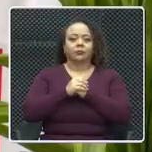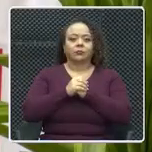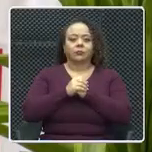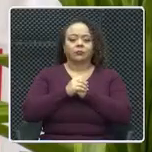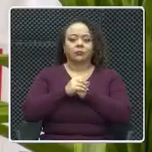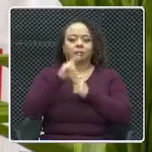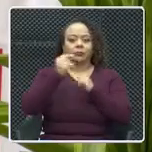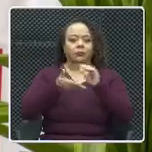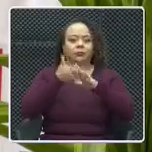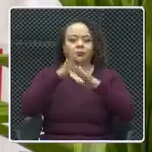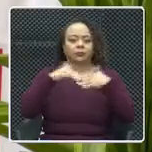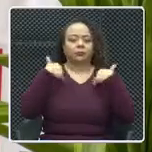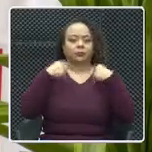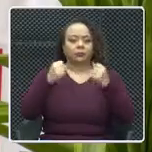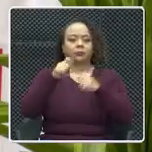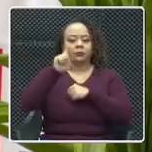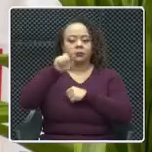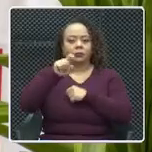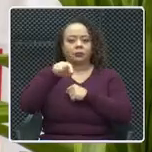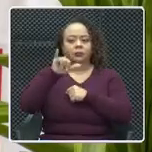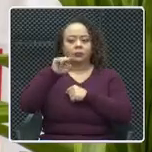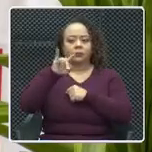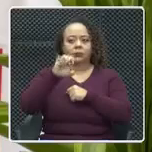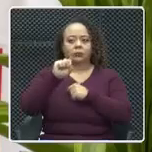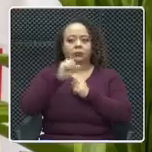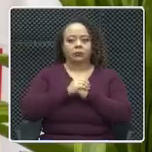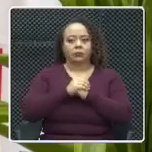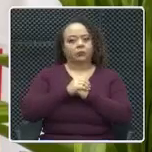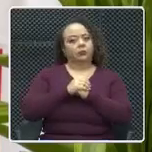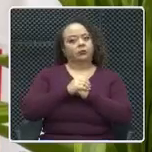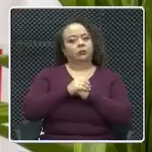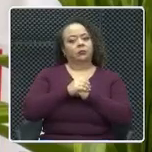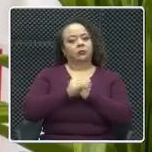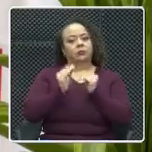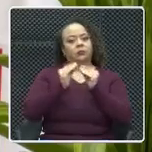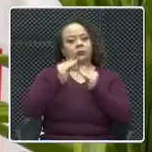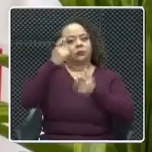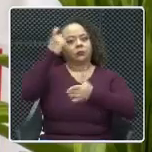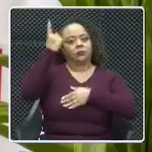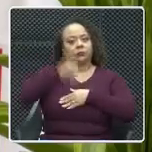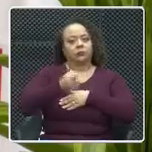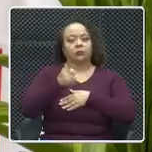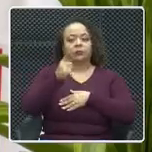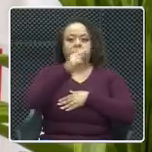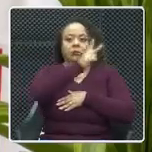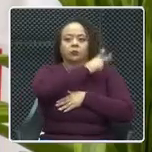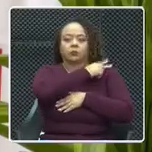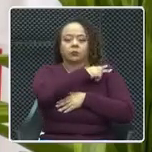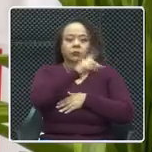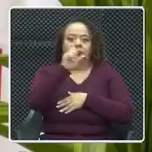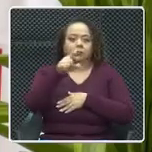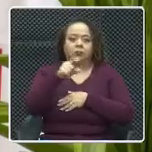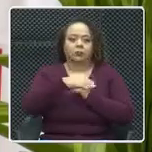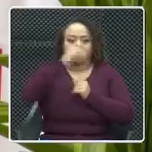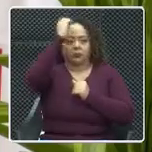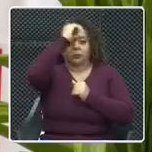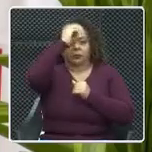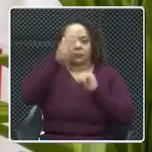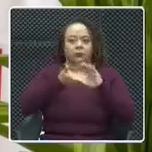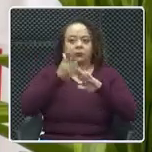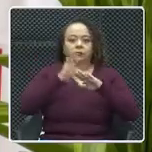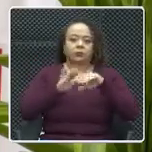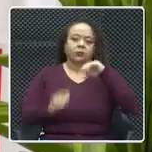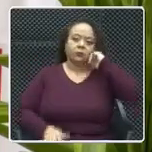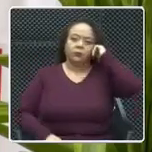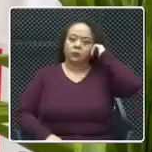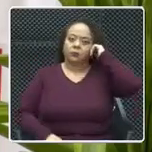son expertos en salud, necesita que el INSS sea más tácito. El patrono necesita criterio experto